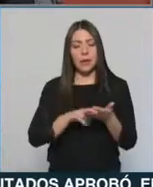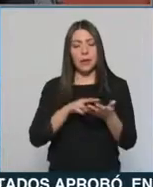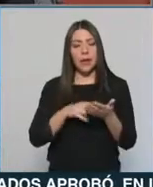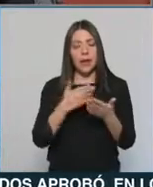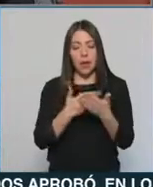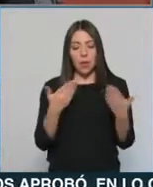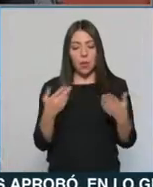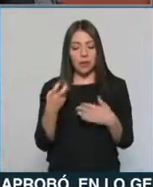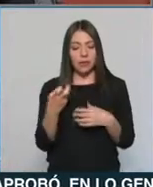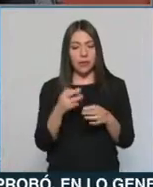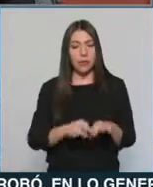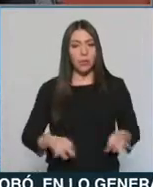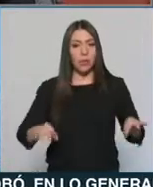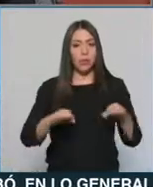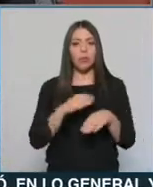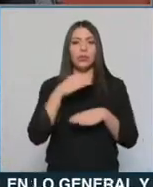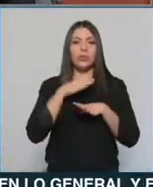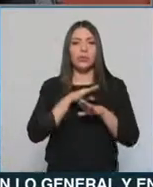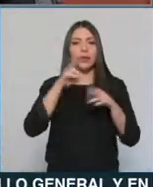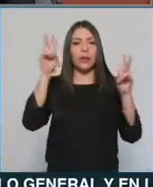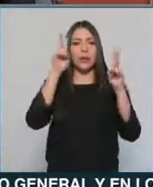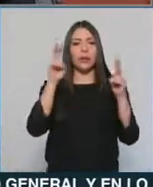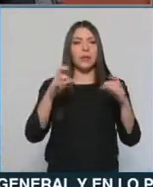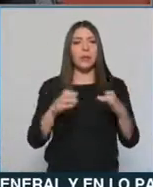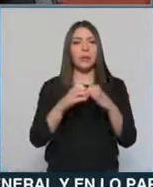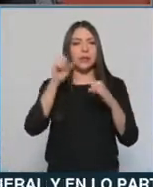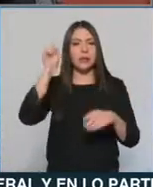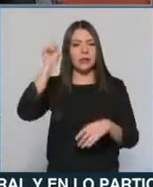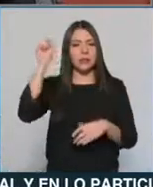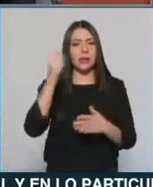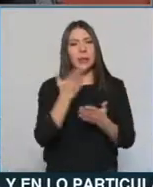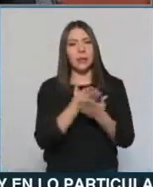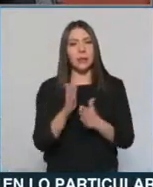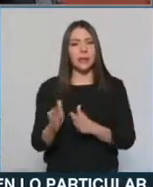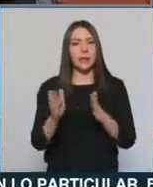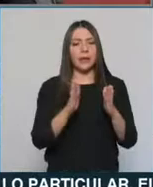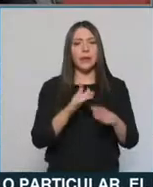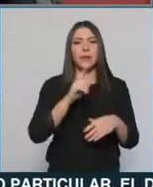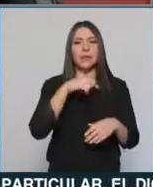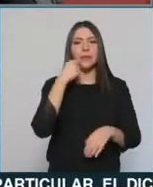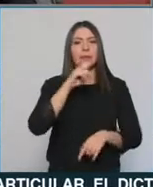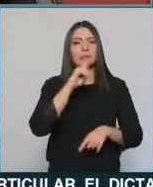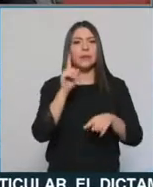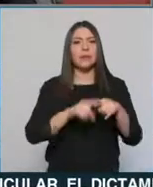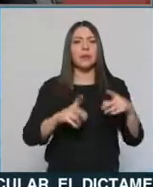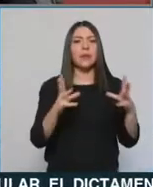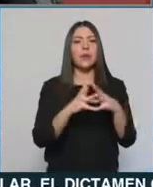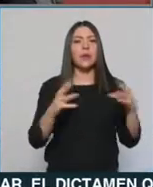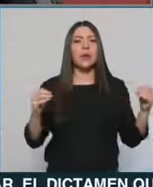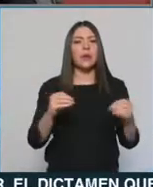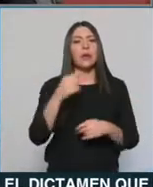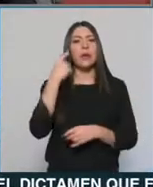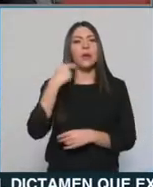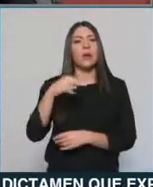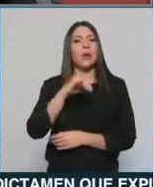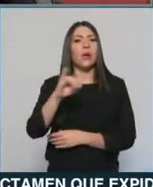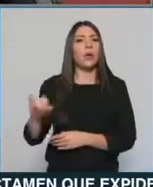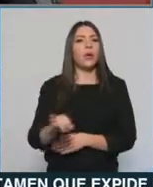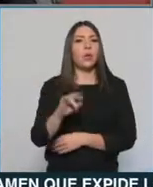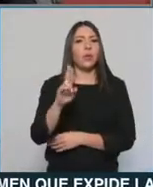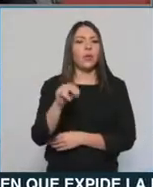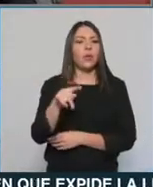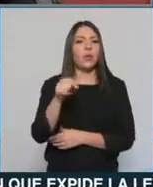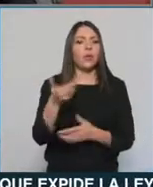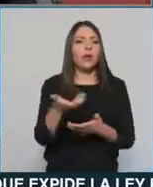esa primera parte. Ok, otro cambio también que trae, pues es la desaparición de estas juntas de conciliación y arbitraje al Poder Judicial. Ahora